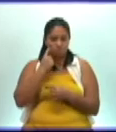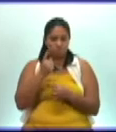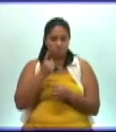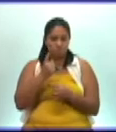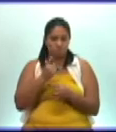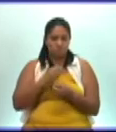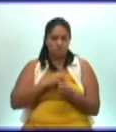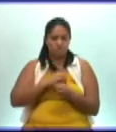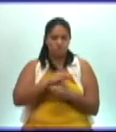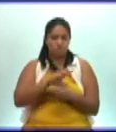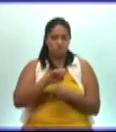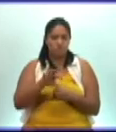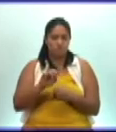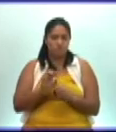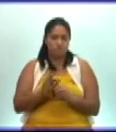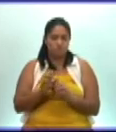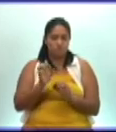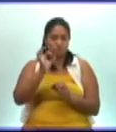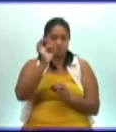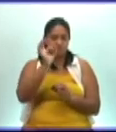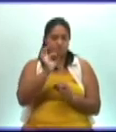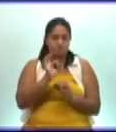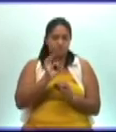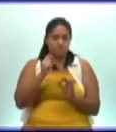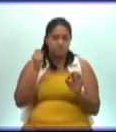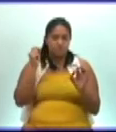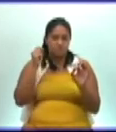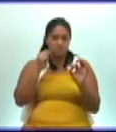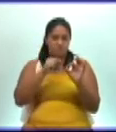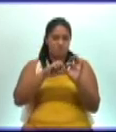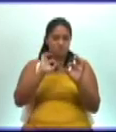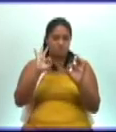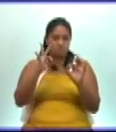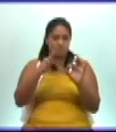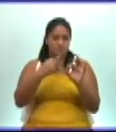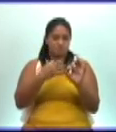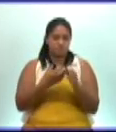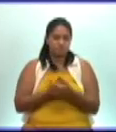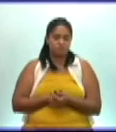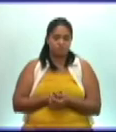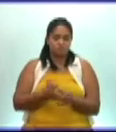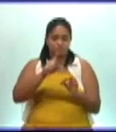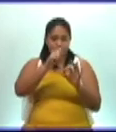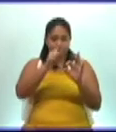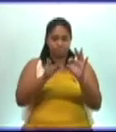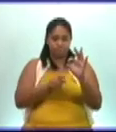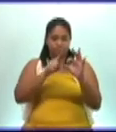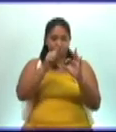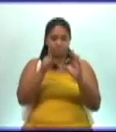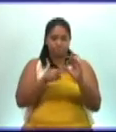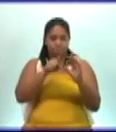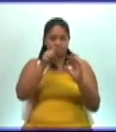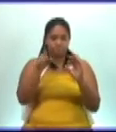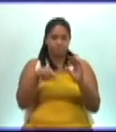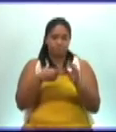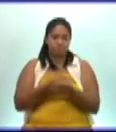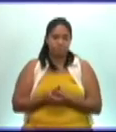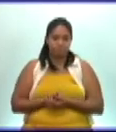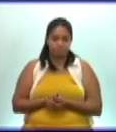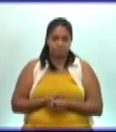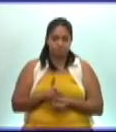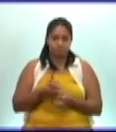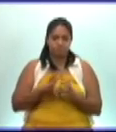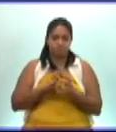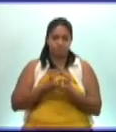un pequeño orificio, los frentes de ondas que modelamos acá se curvan y obtenemos de esta manera la